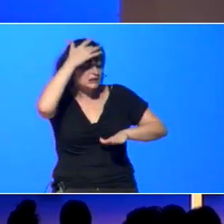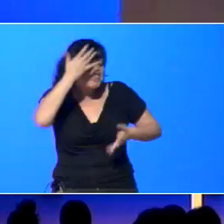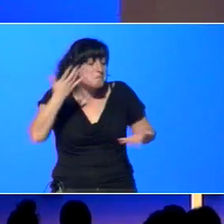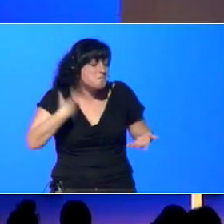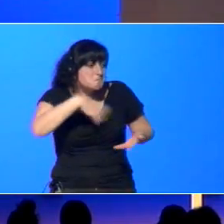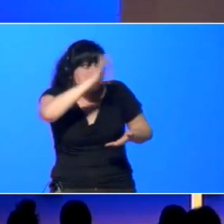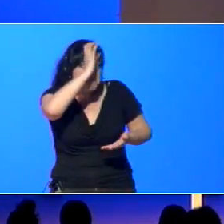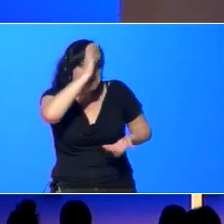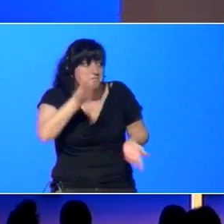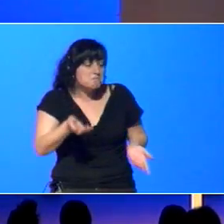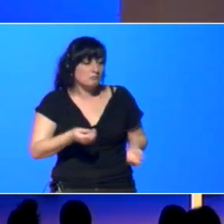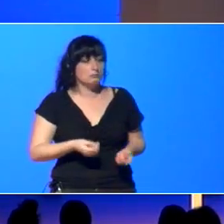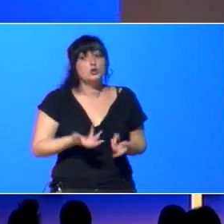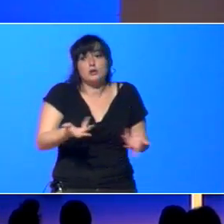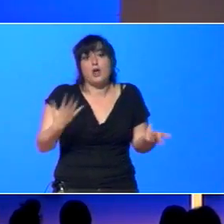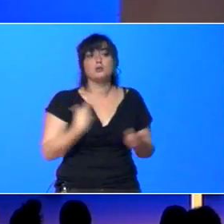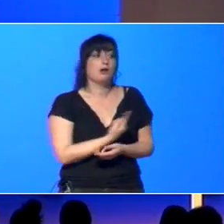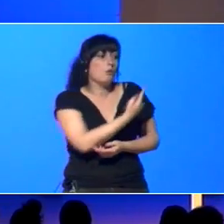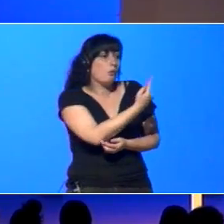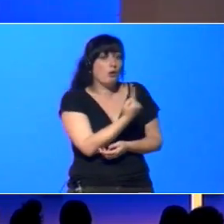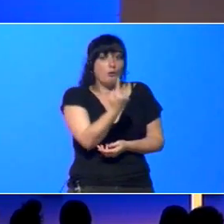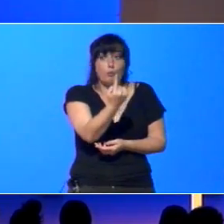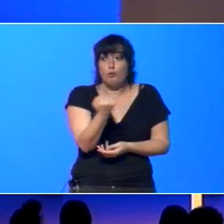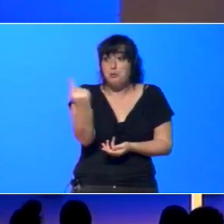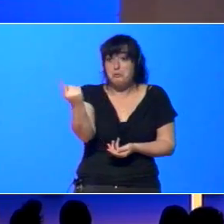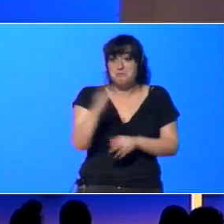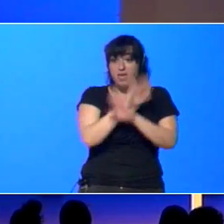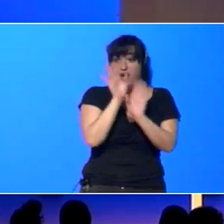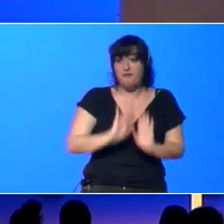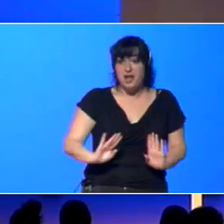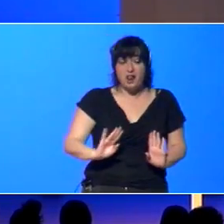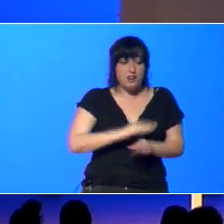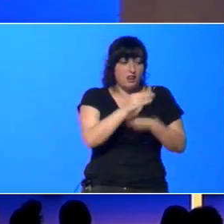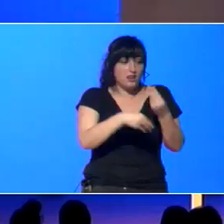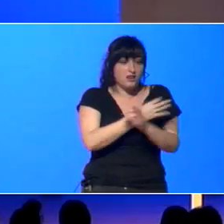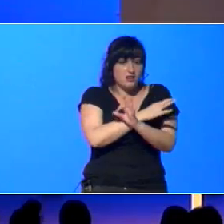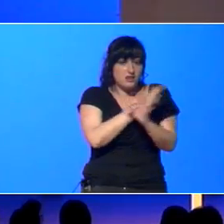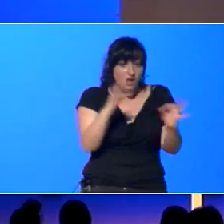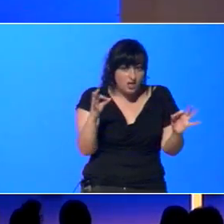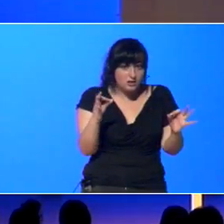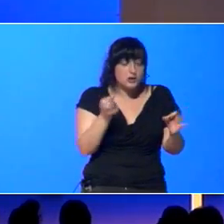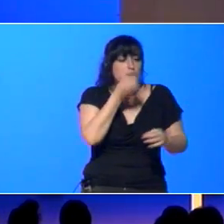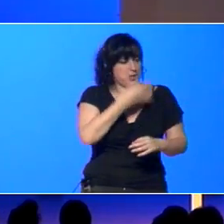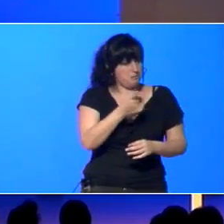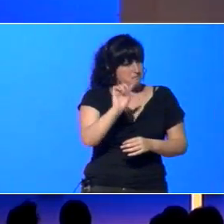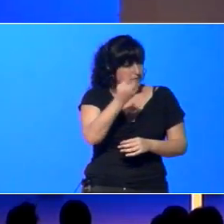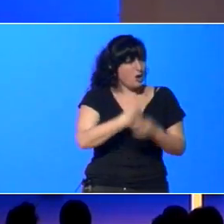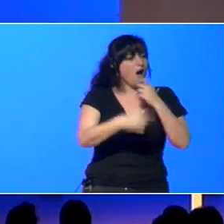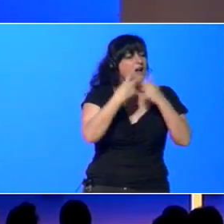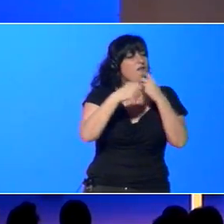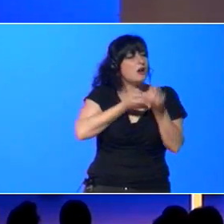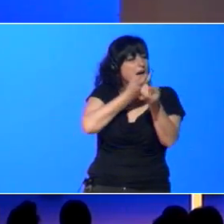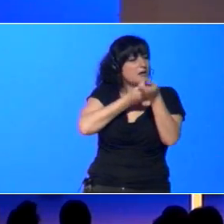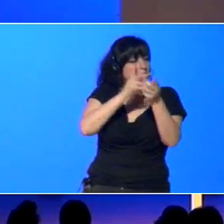aquí, pues claro, entre uno y otro no se hace. Entonces dices, bueno, vamos a informar, vamos a formar